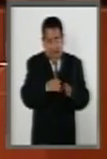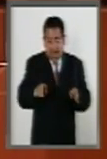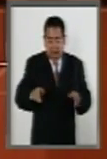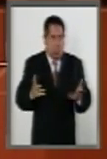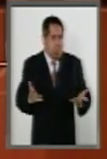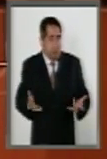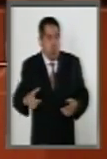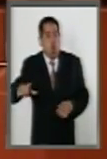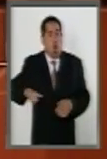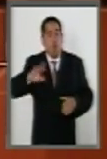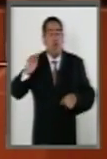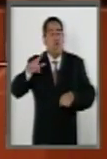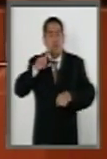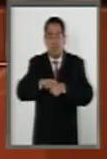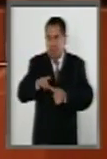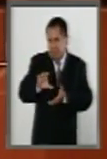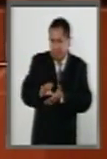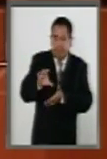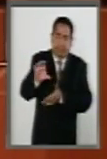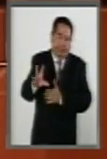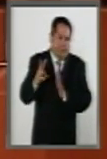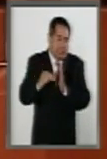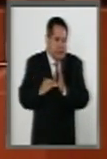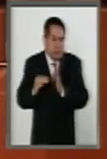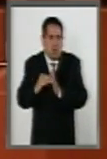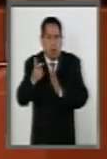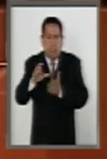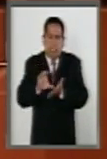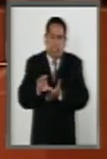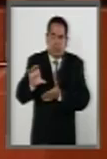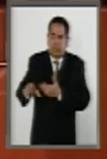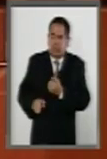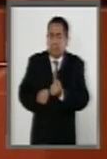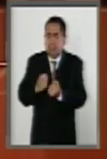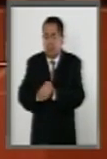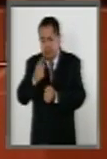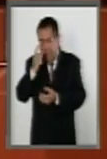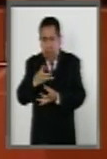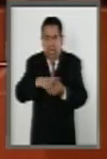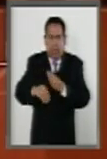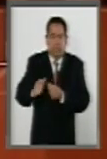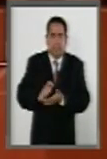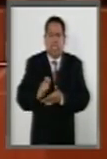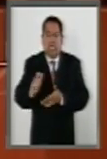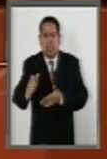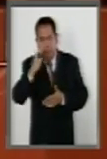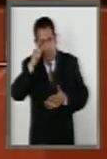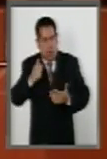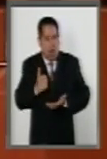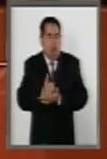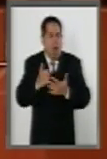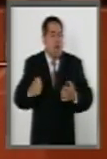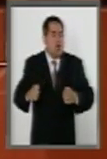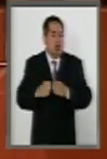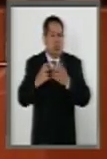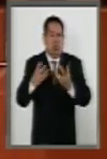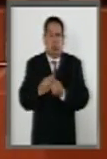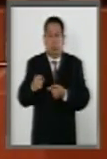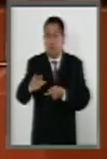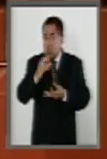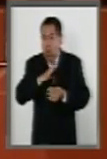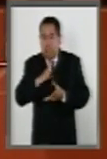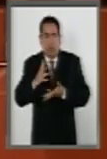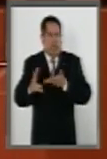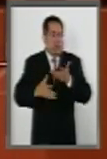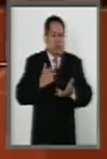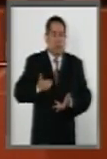federal aportó 3.000 millones de pesos por concepto de subsidios para cubrir la insuficiencia